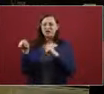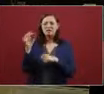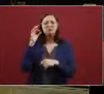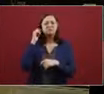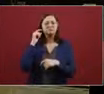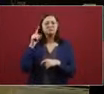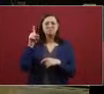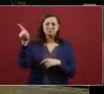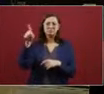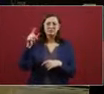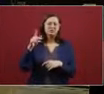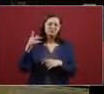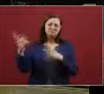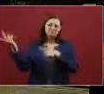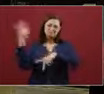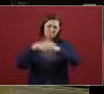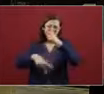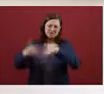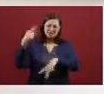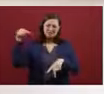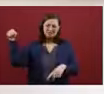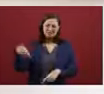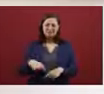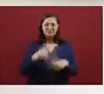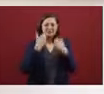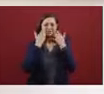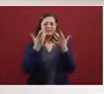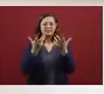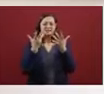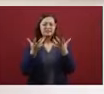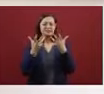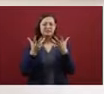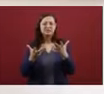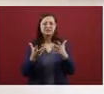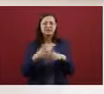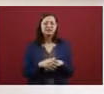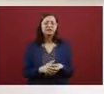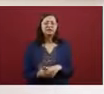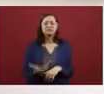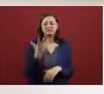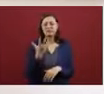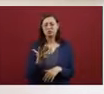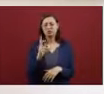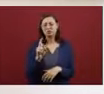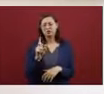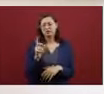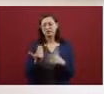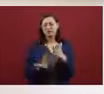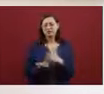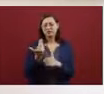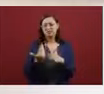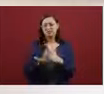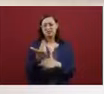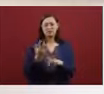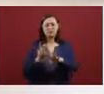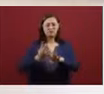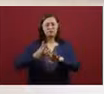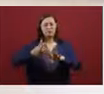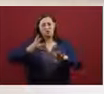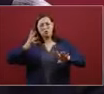con esa ilusión. Incluso estuvo desde las 5:30 de la mañana